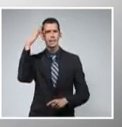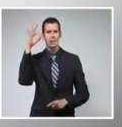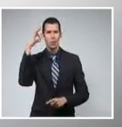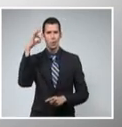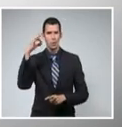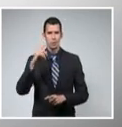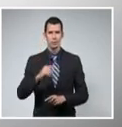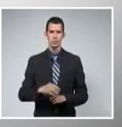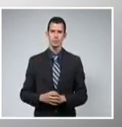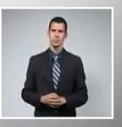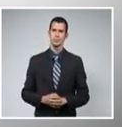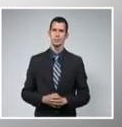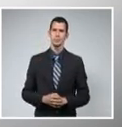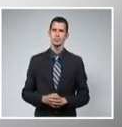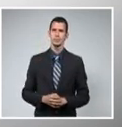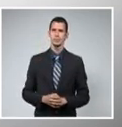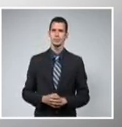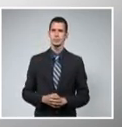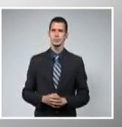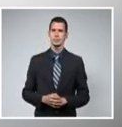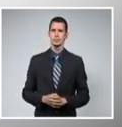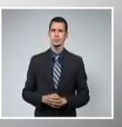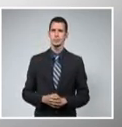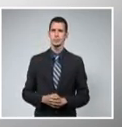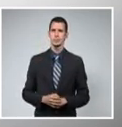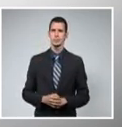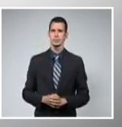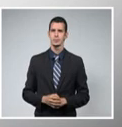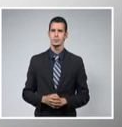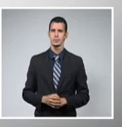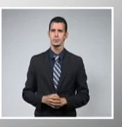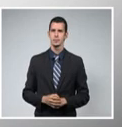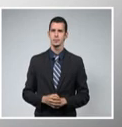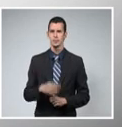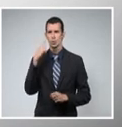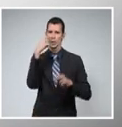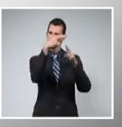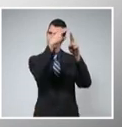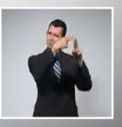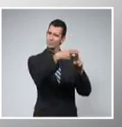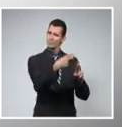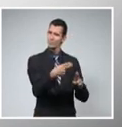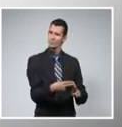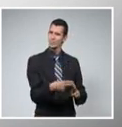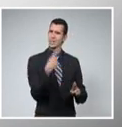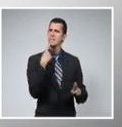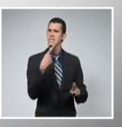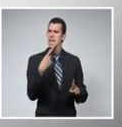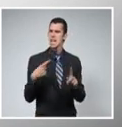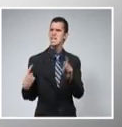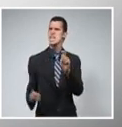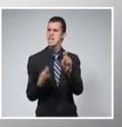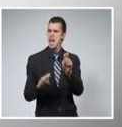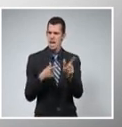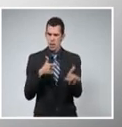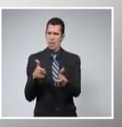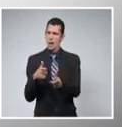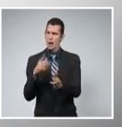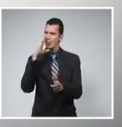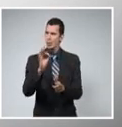Fuerzas Armadas de los Estados Unidos. Y aquí tiene métodos de protesta y persuasión no violenta. Muchos ejemplos.